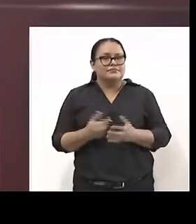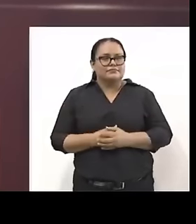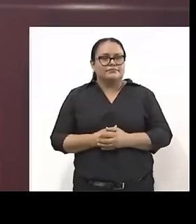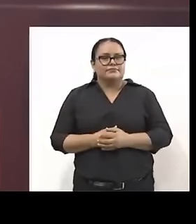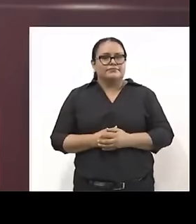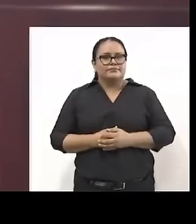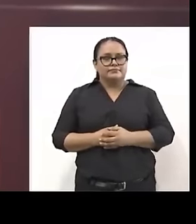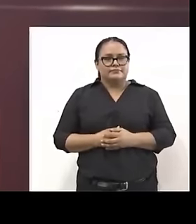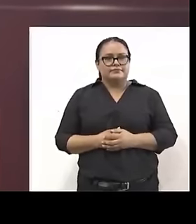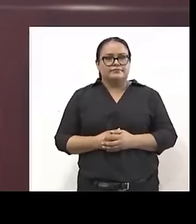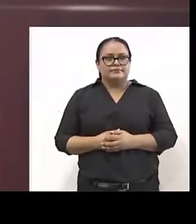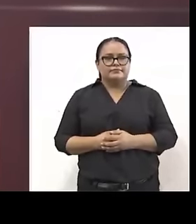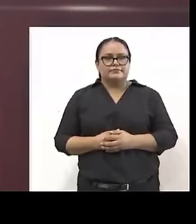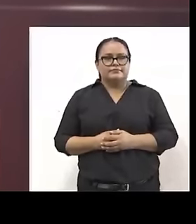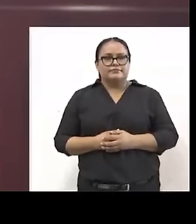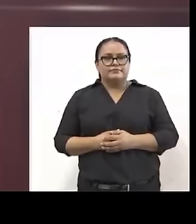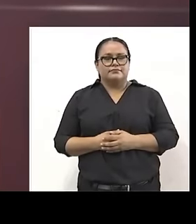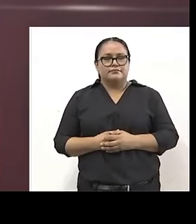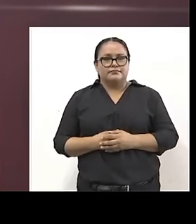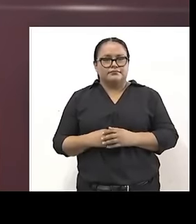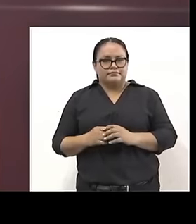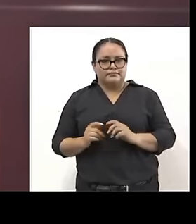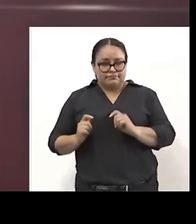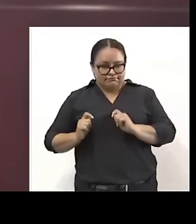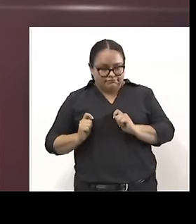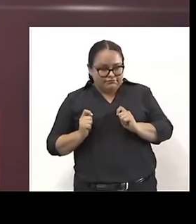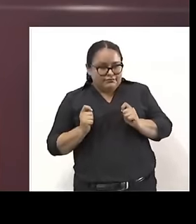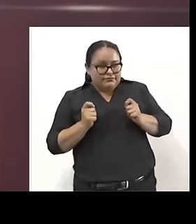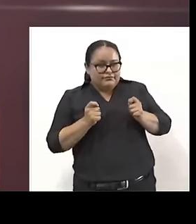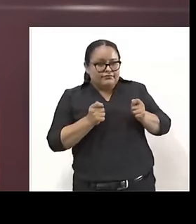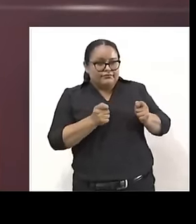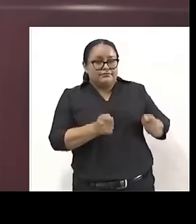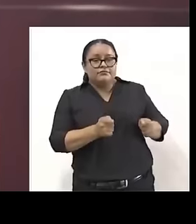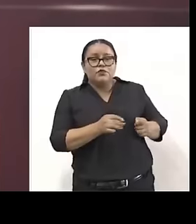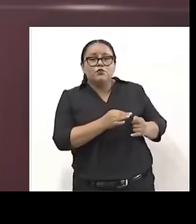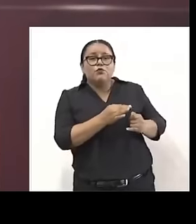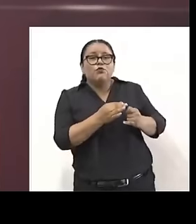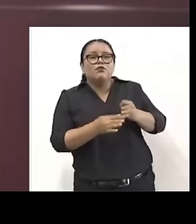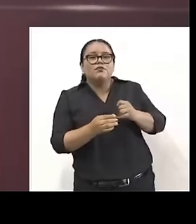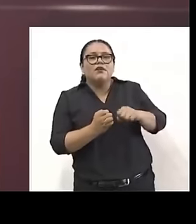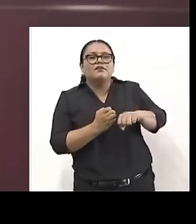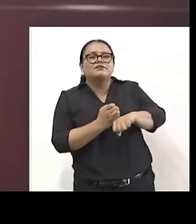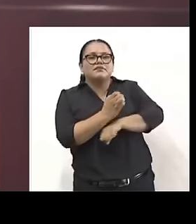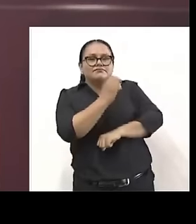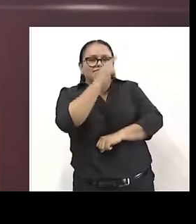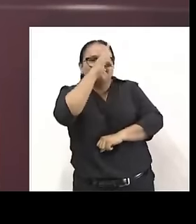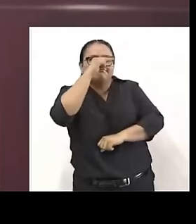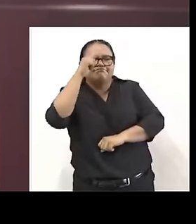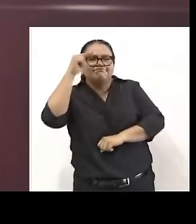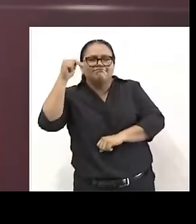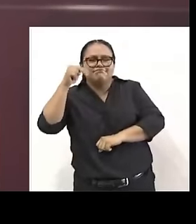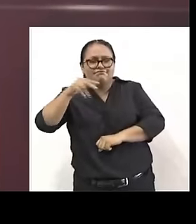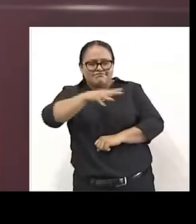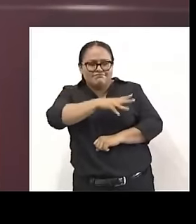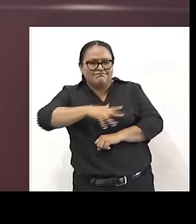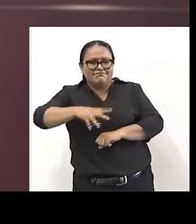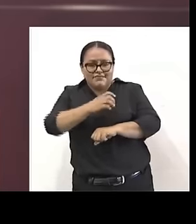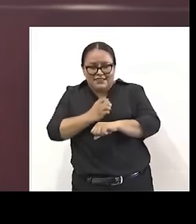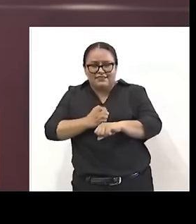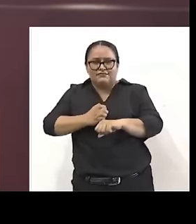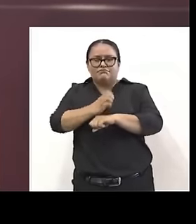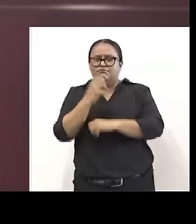transmitir al pueblo peruano y a otros pueblos de del continente entonces a nivel personal me ha